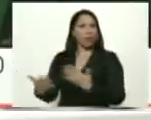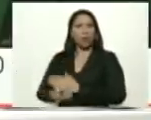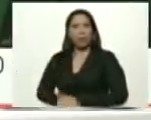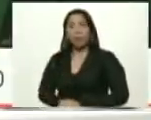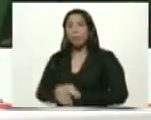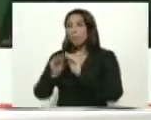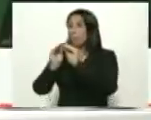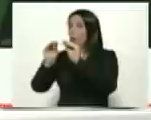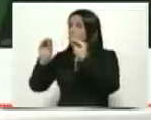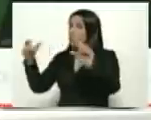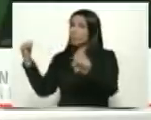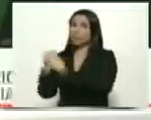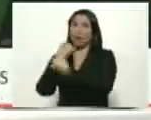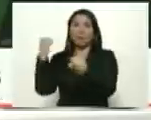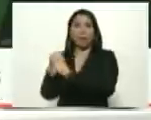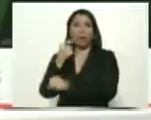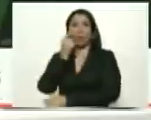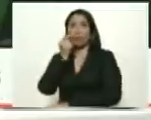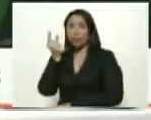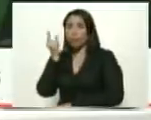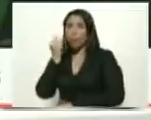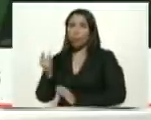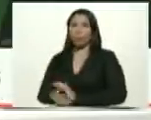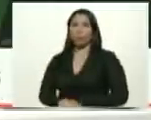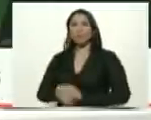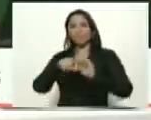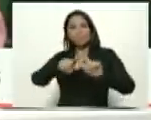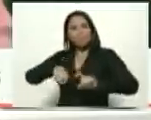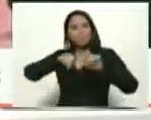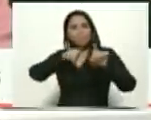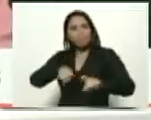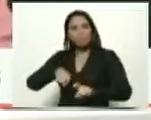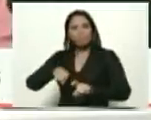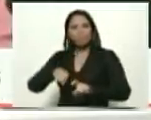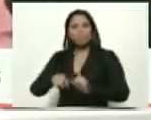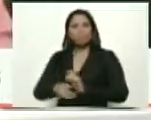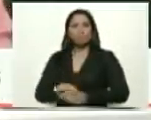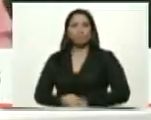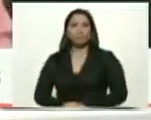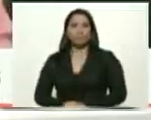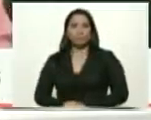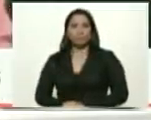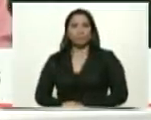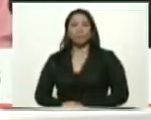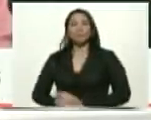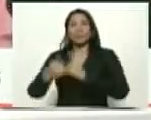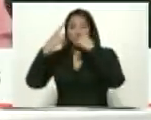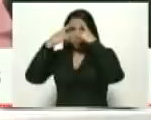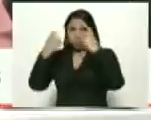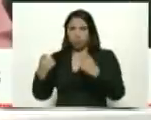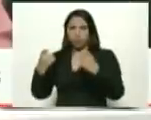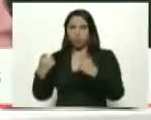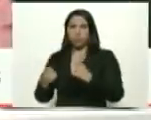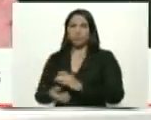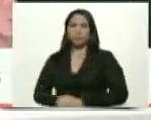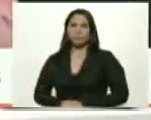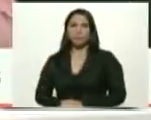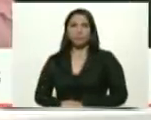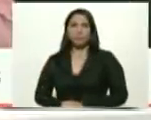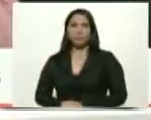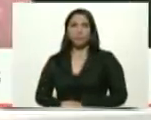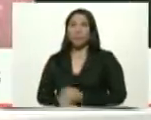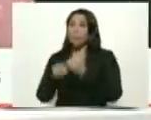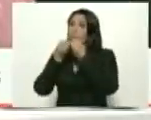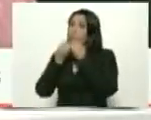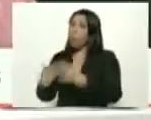hago un llamado a los trabajadores, a las trabajadoras, a los campesinos, a los profesionales. Por las